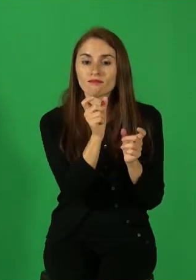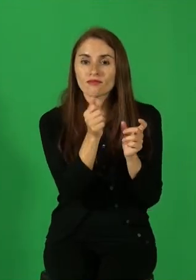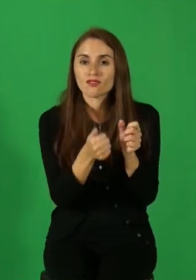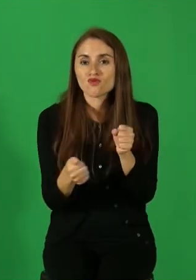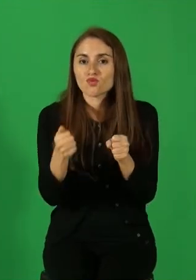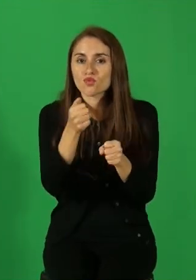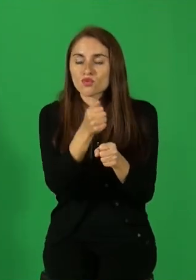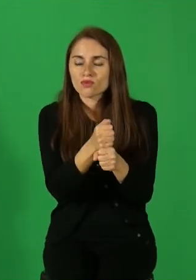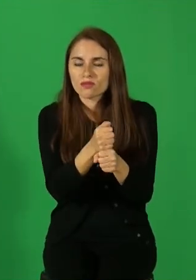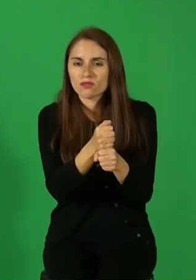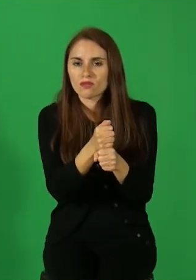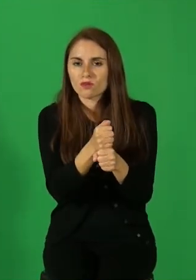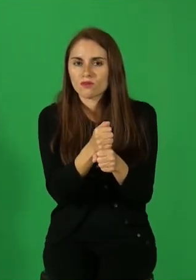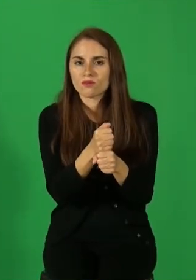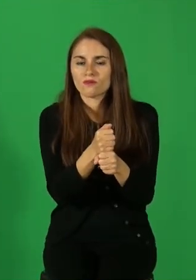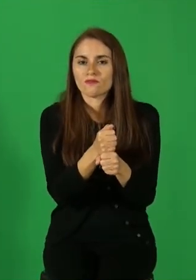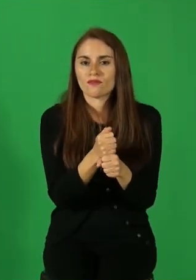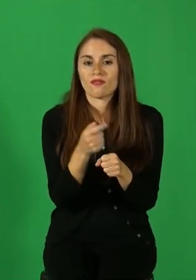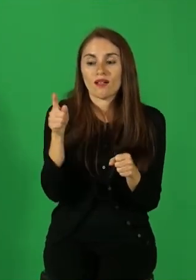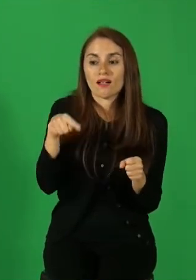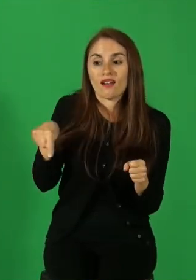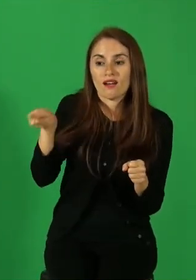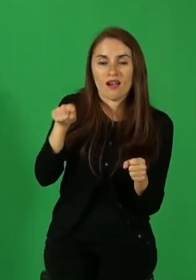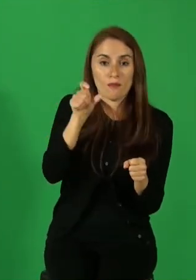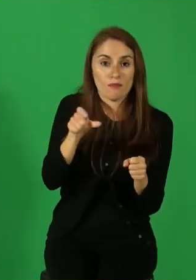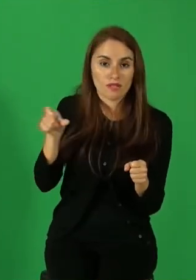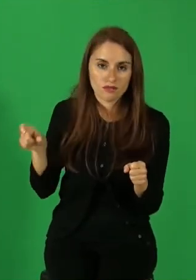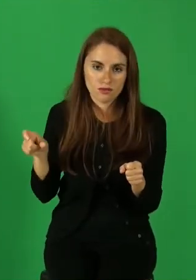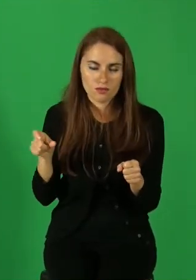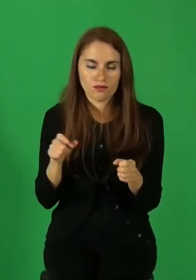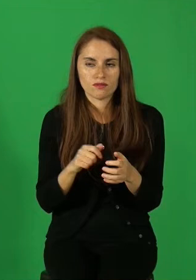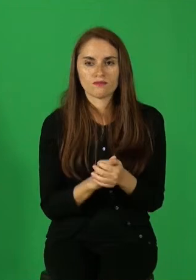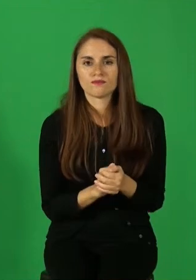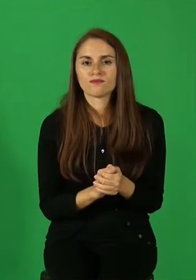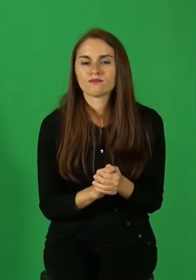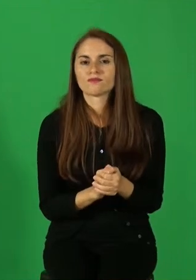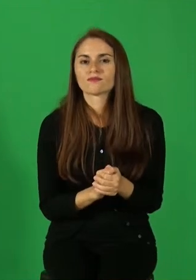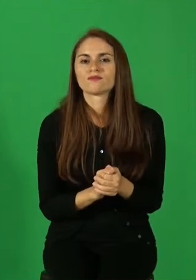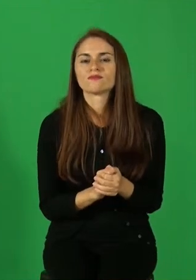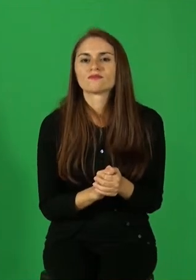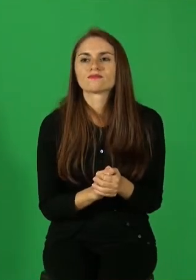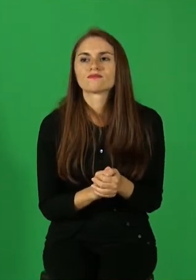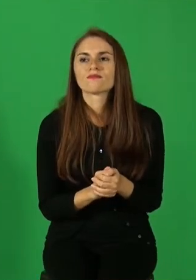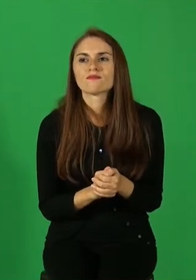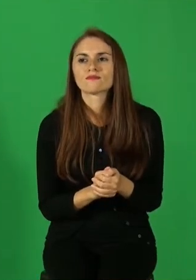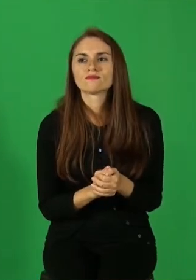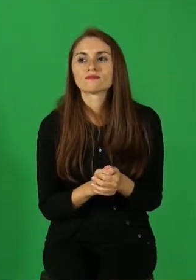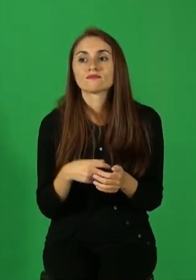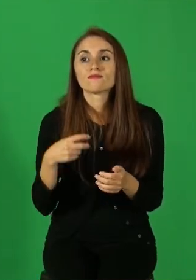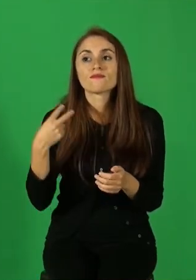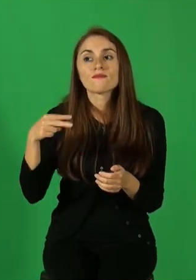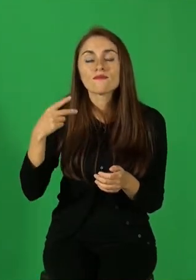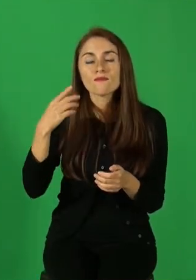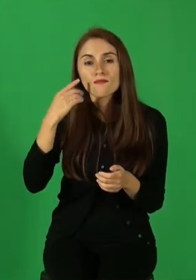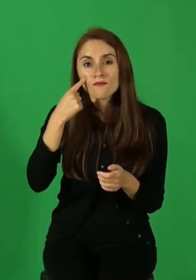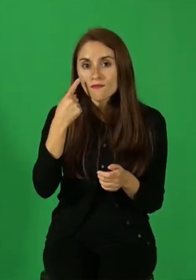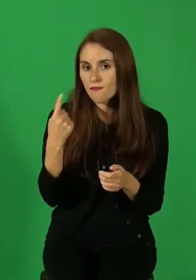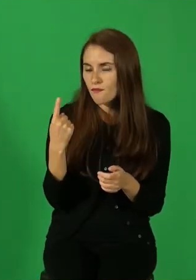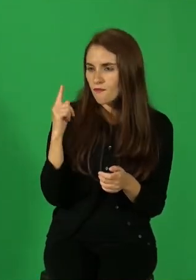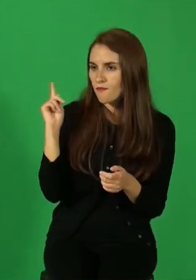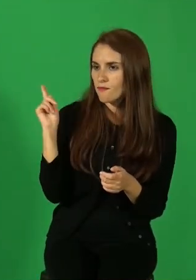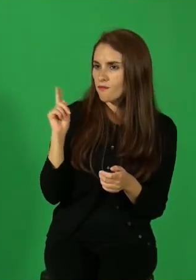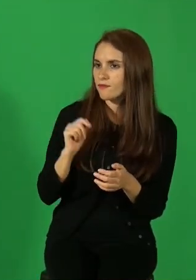sustituyendo a los sujetos, ¿no es cierto? A la palabra sujeto. Sigamos con la noticia.